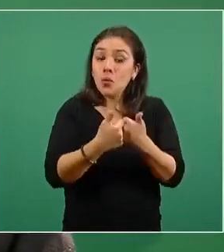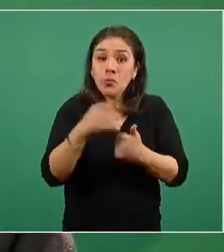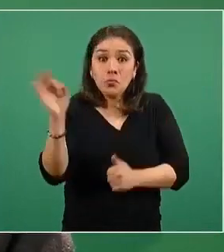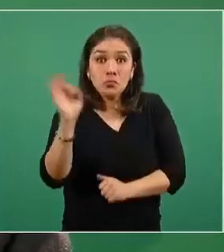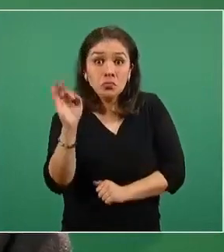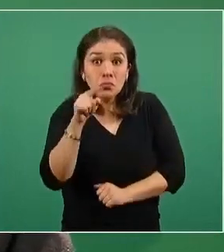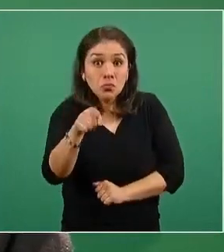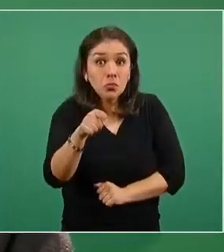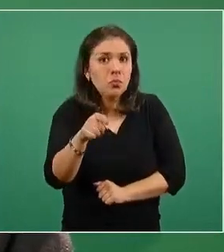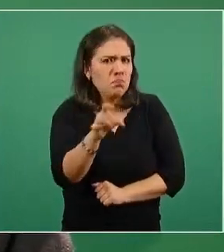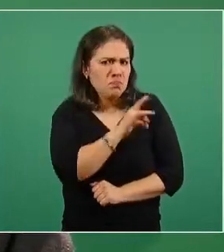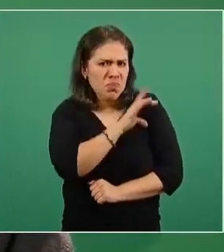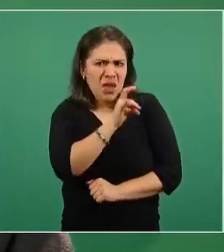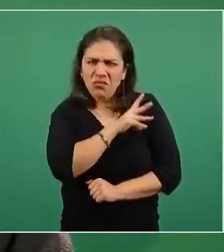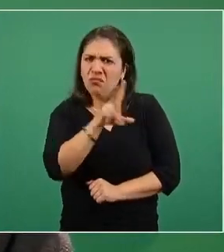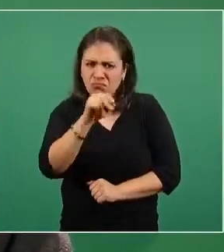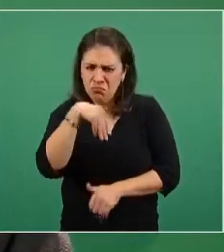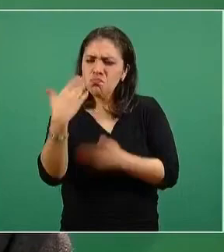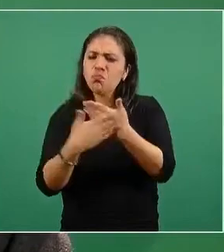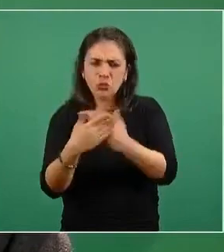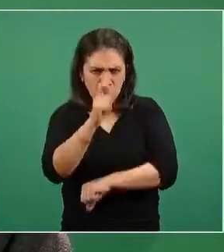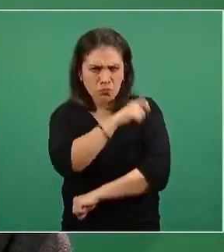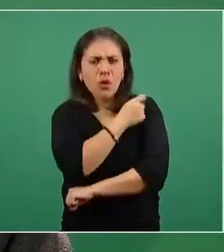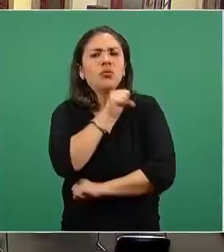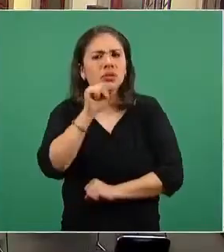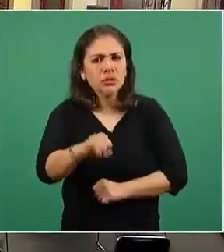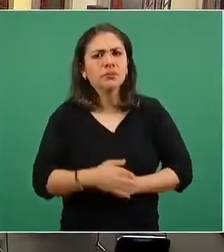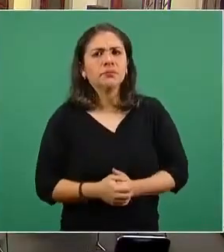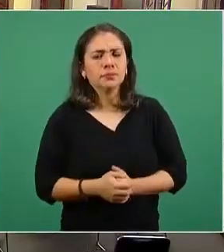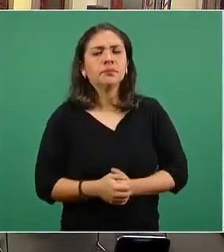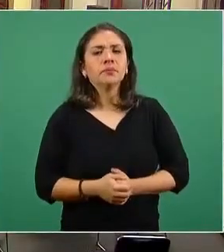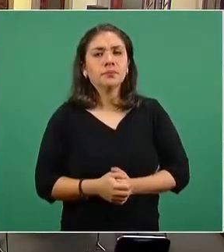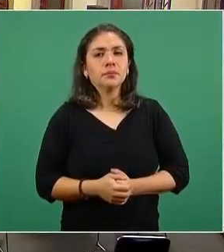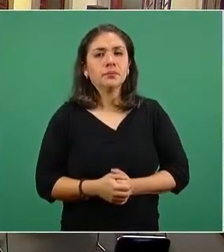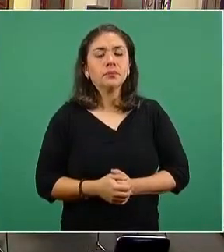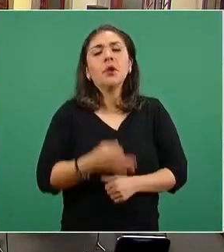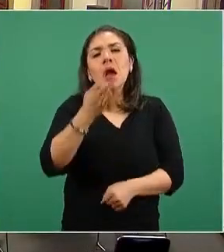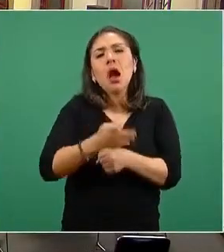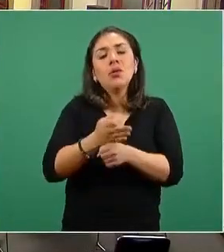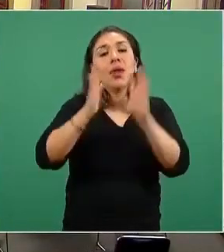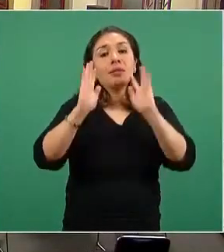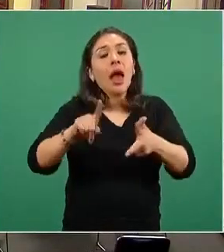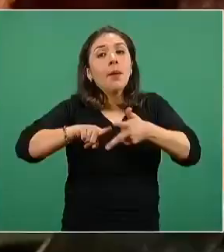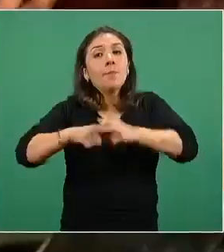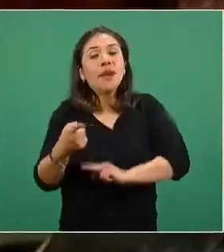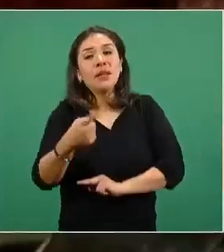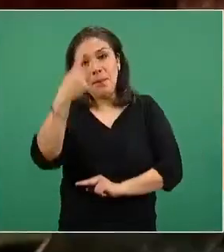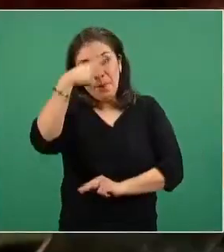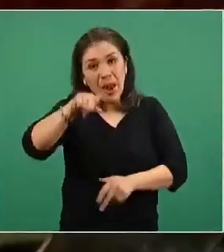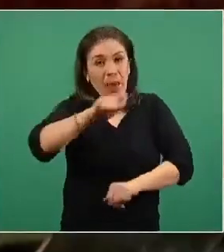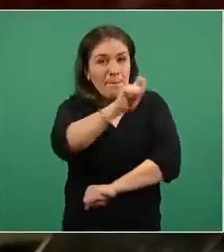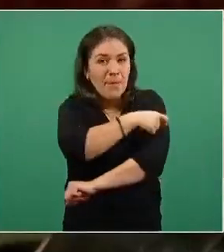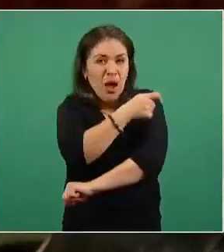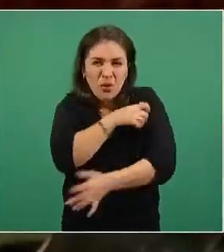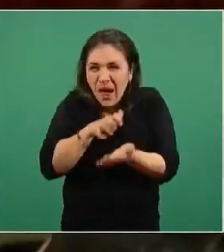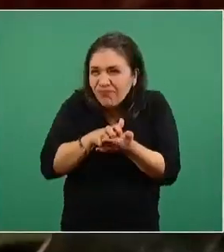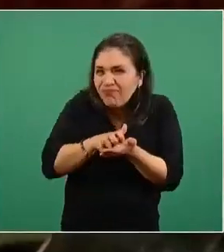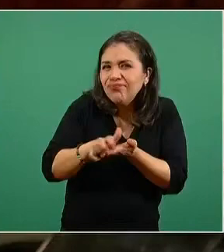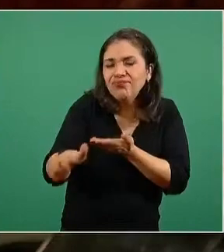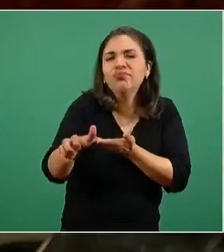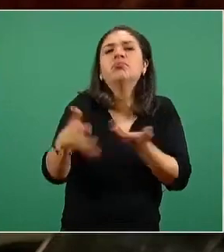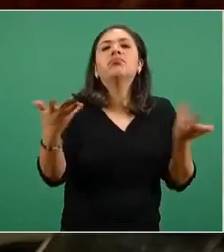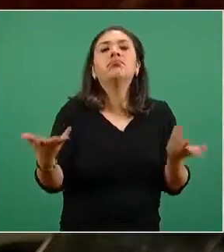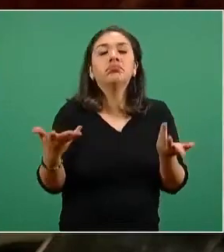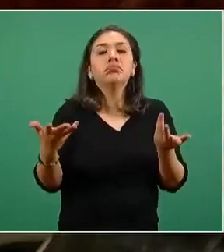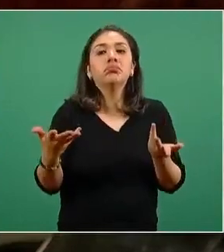oportunidad, no teman, serán vacunados. Y bueno, ahora que arrancó ya la campaña de vacunación de forma masiva, el